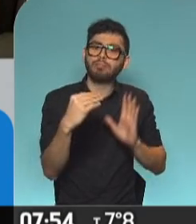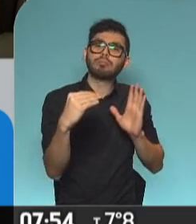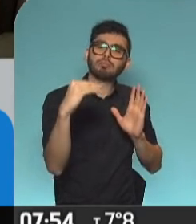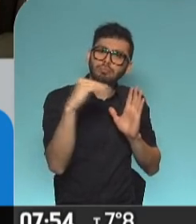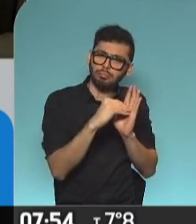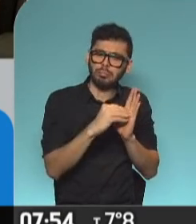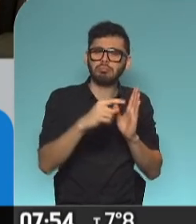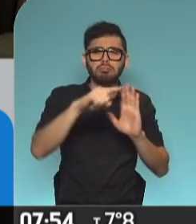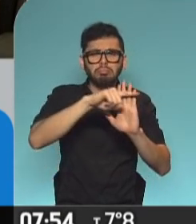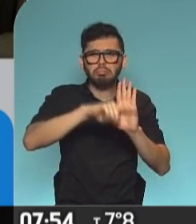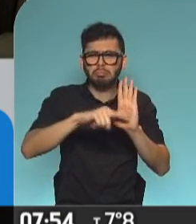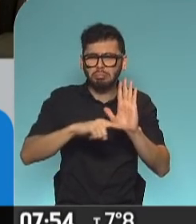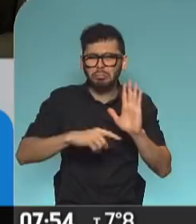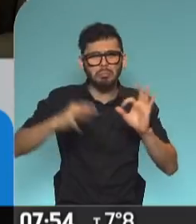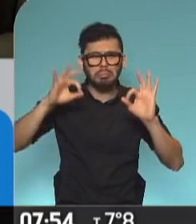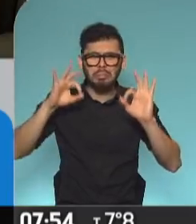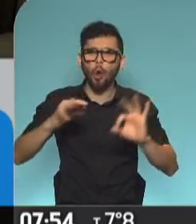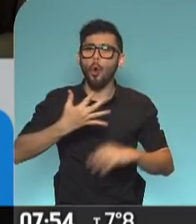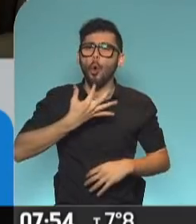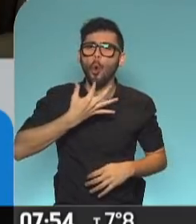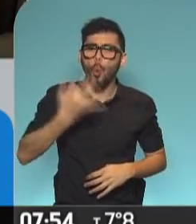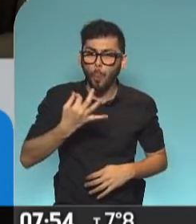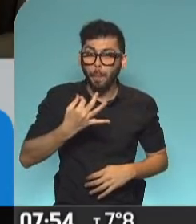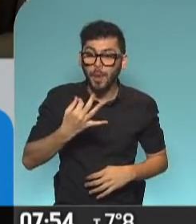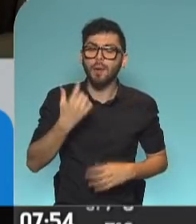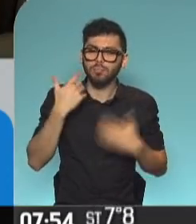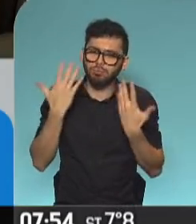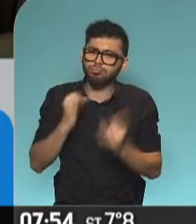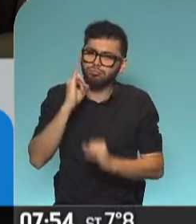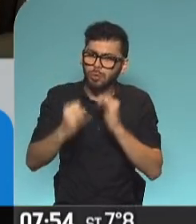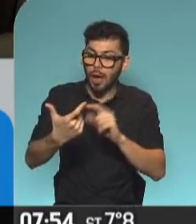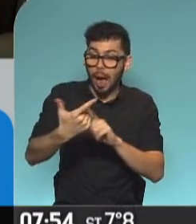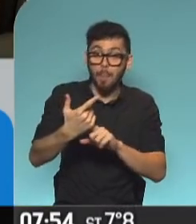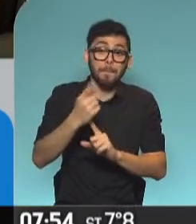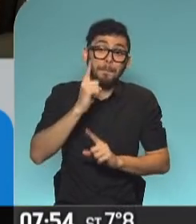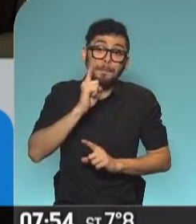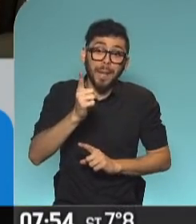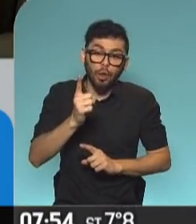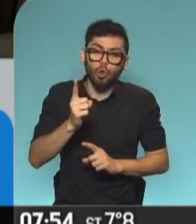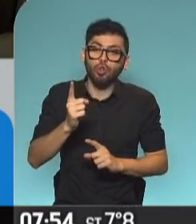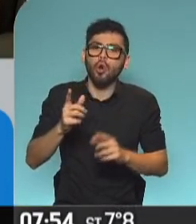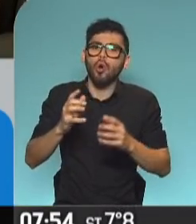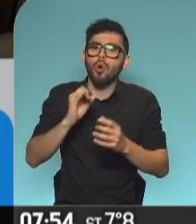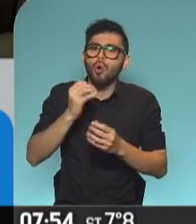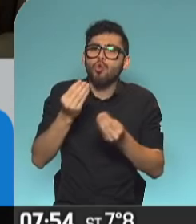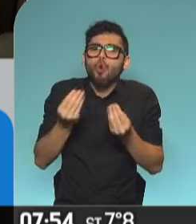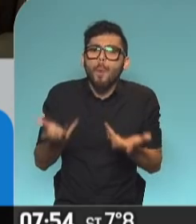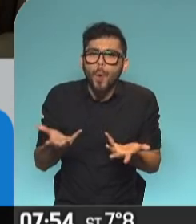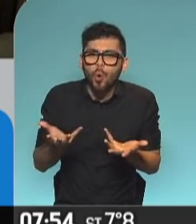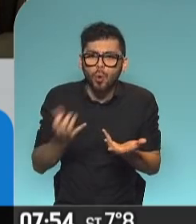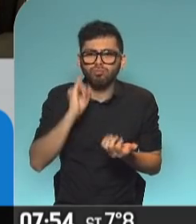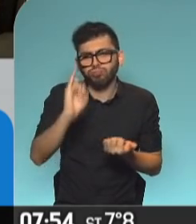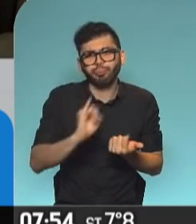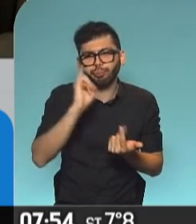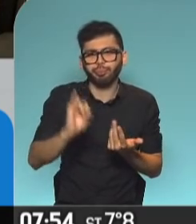cumple con todos los requisitos legales, que sea consciente de cómo usar un material controlado tan peligroso como un arma. En las estadísticas a las